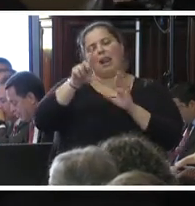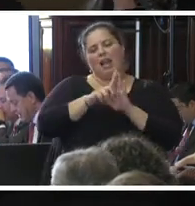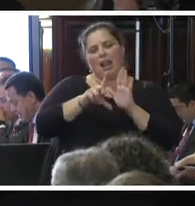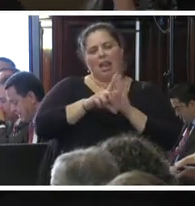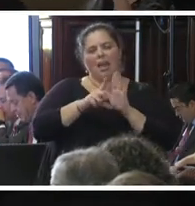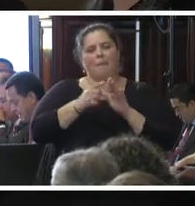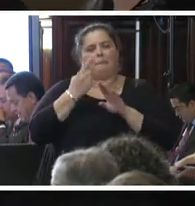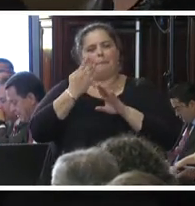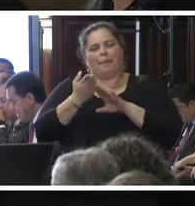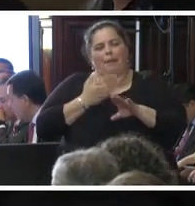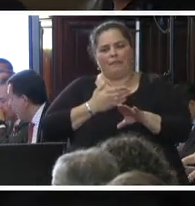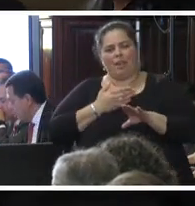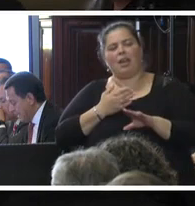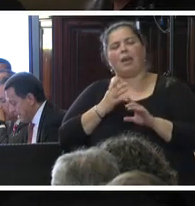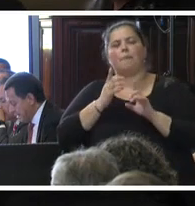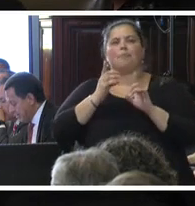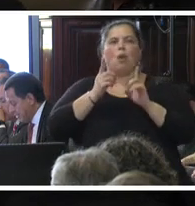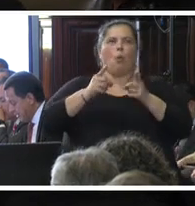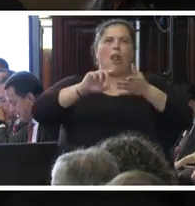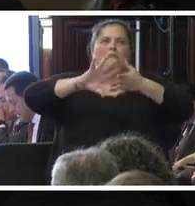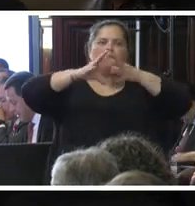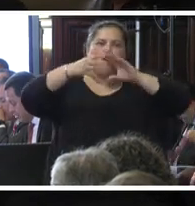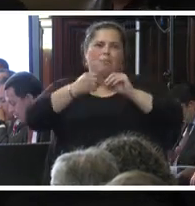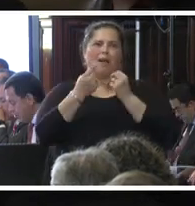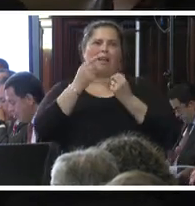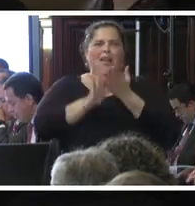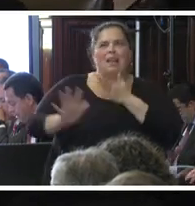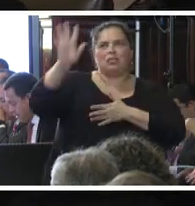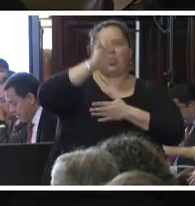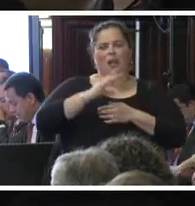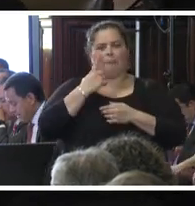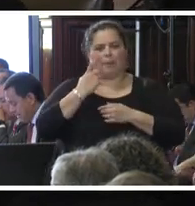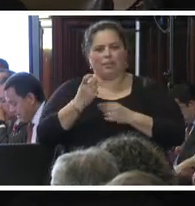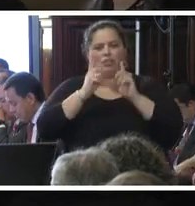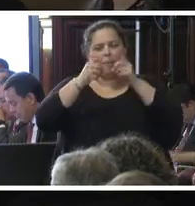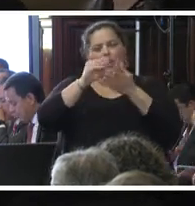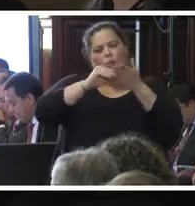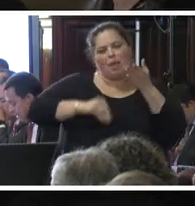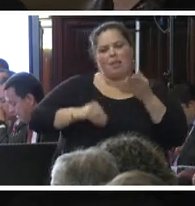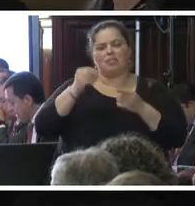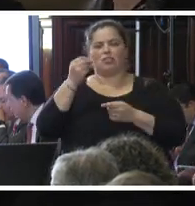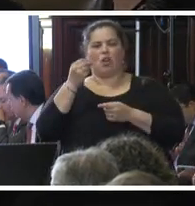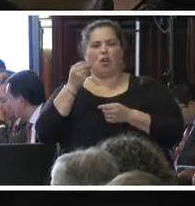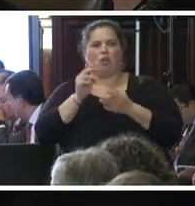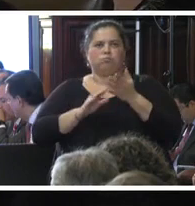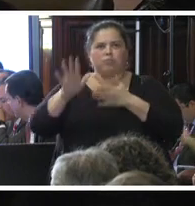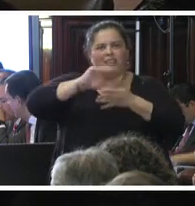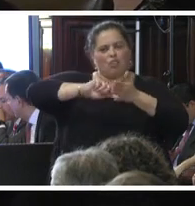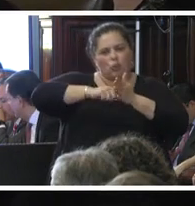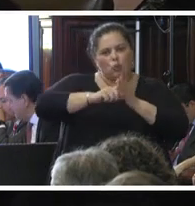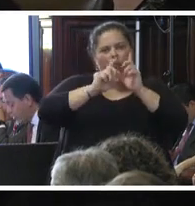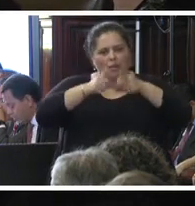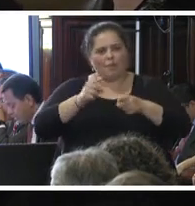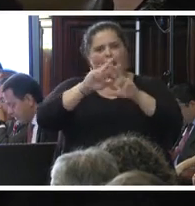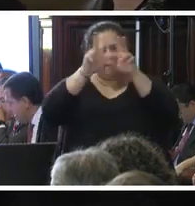con autonomía técnica y operativa, un mecanismo nacional de prevención, un registro nacional del delito de tortura y registros en cada entidad